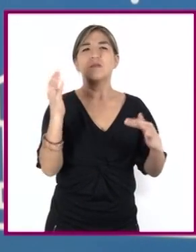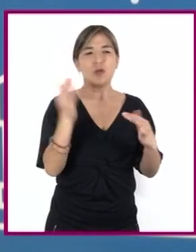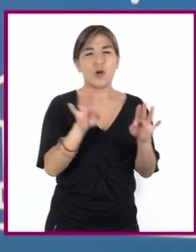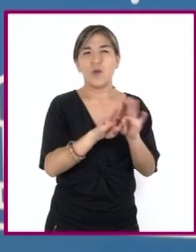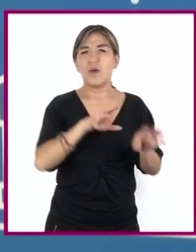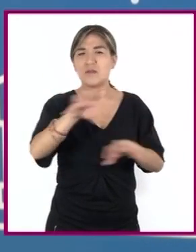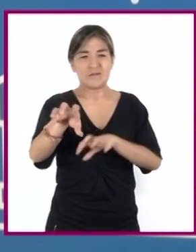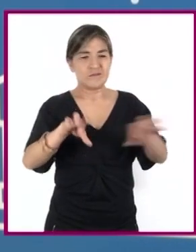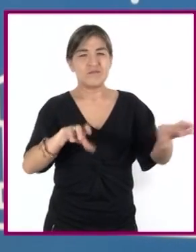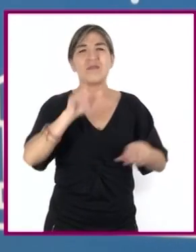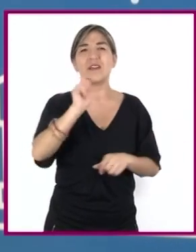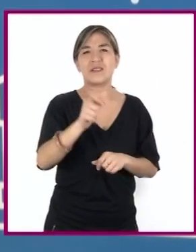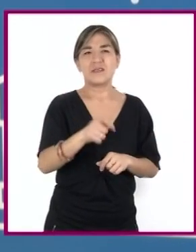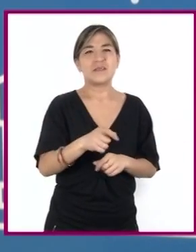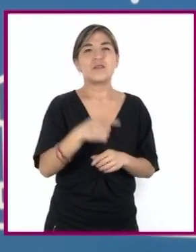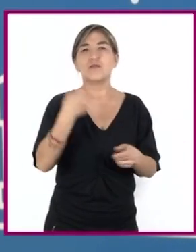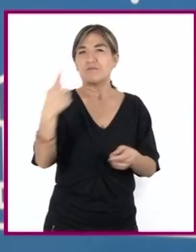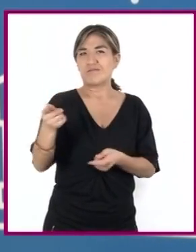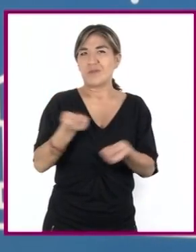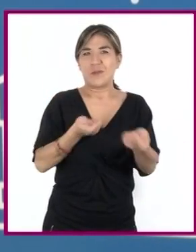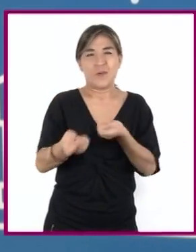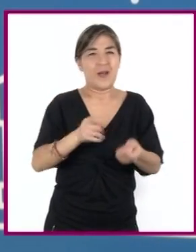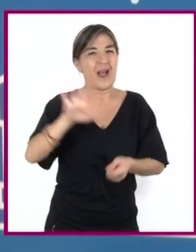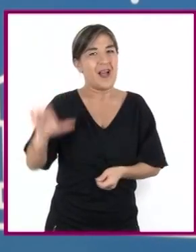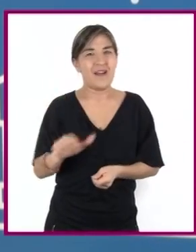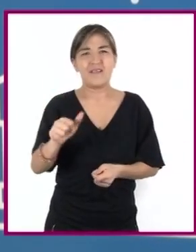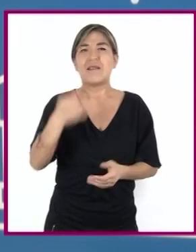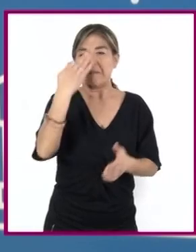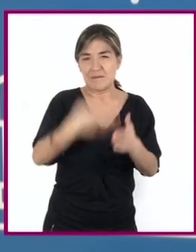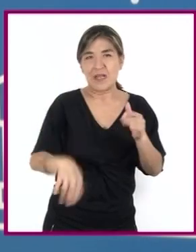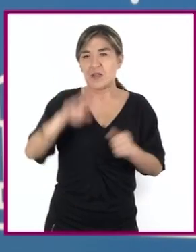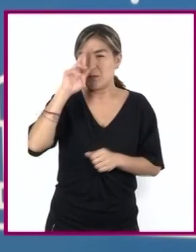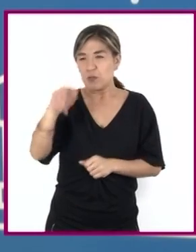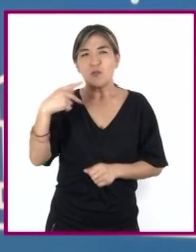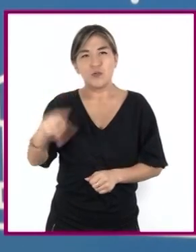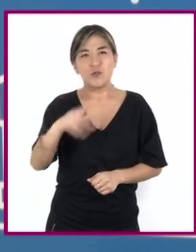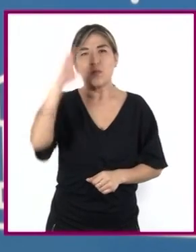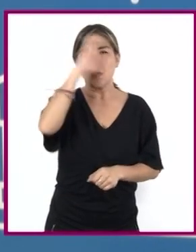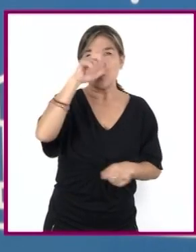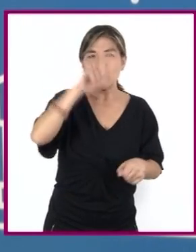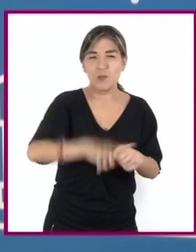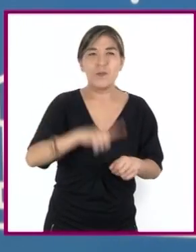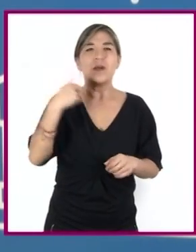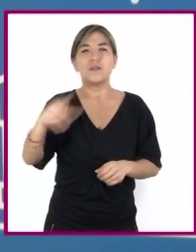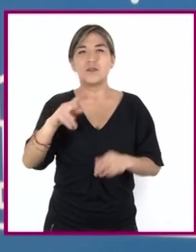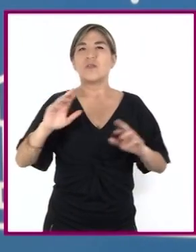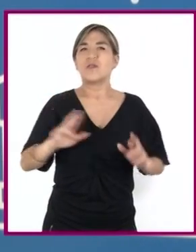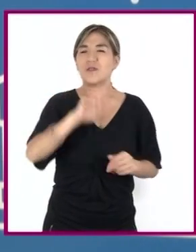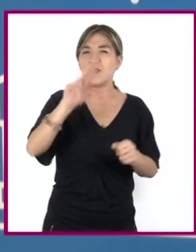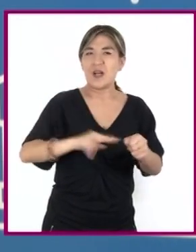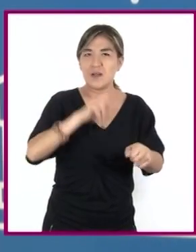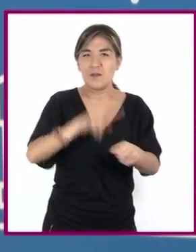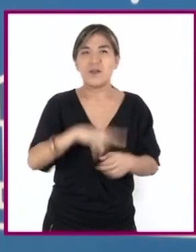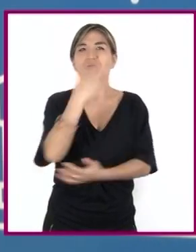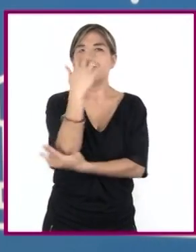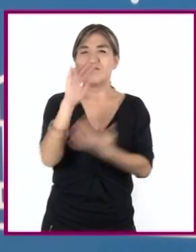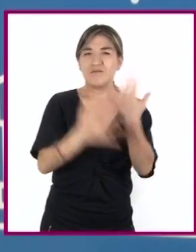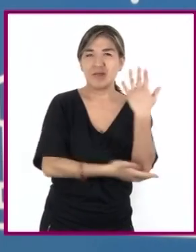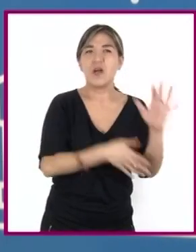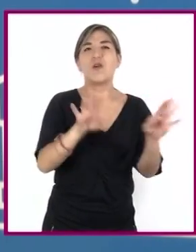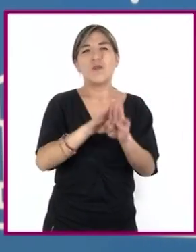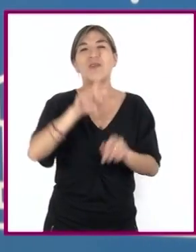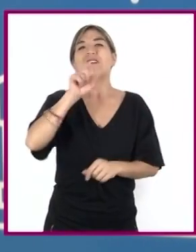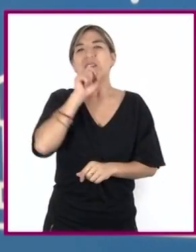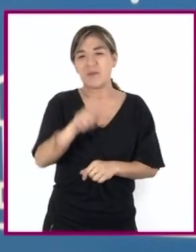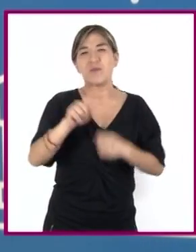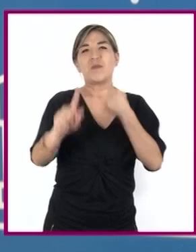y descaradamente el control de África, sin respetar etnias ni límites naturales, causando conflictos endémicos